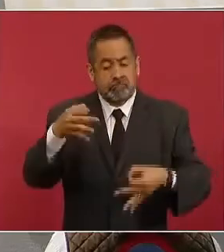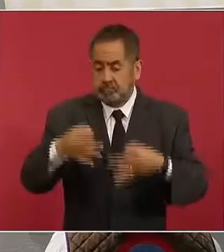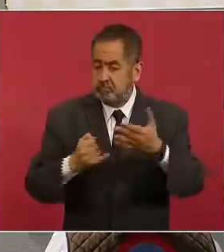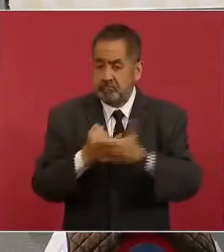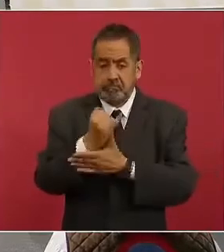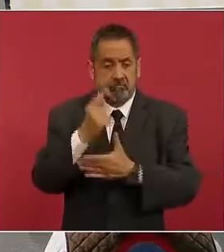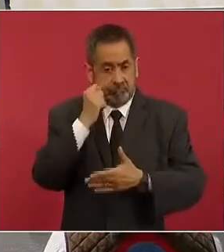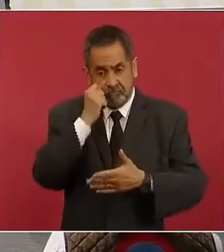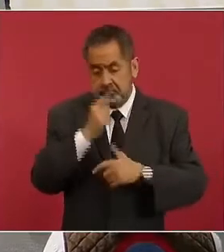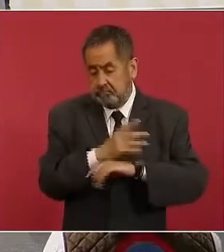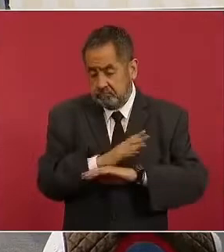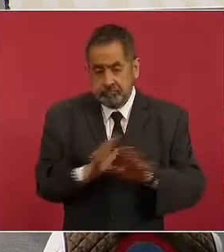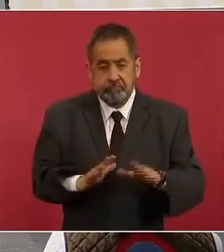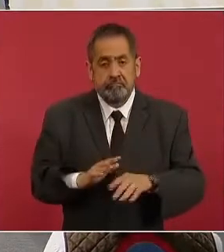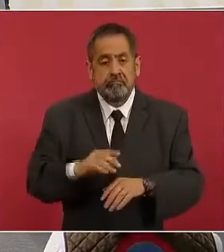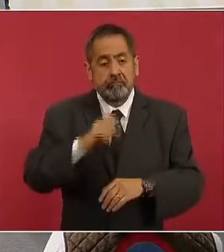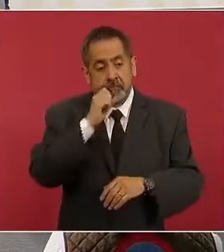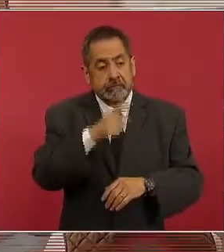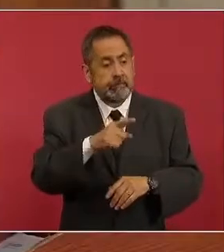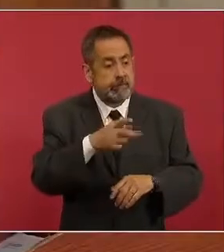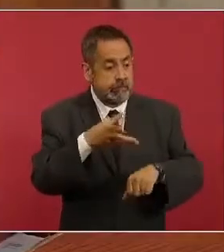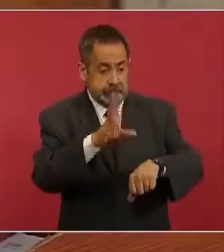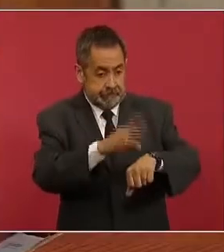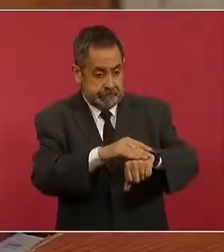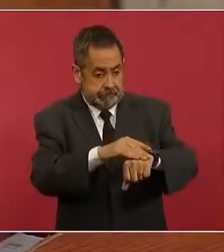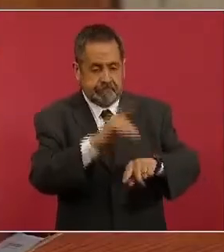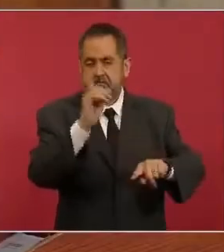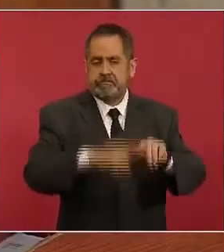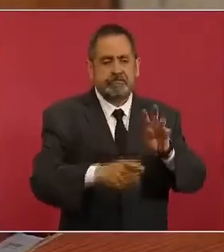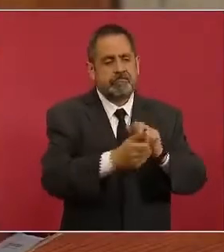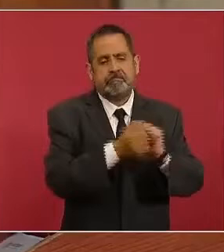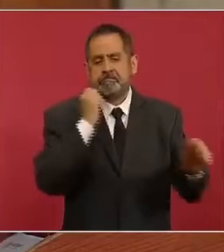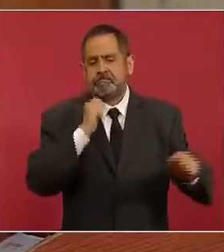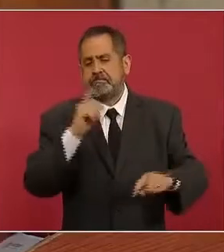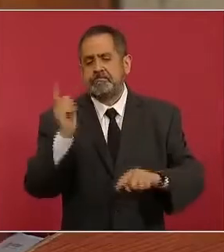incluida la revocación del permiso.